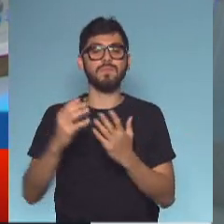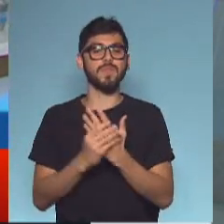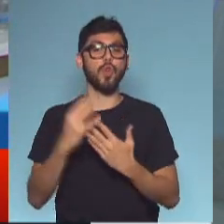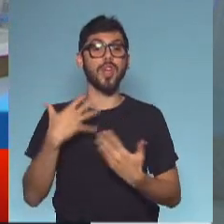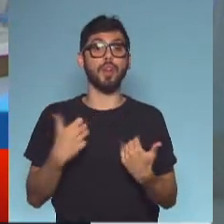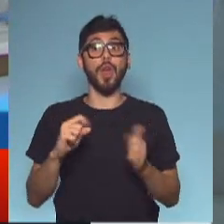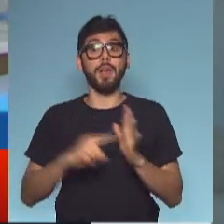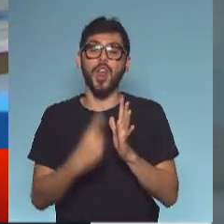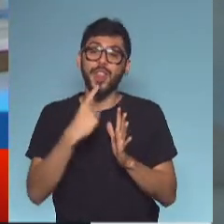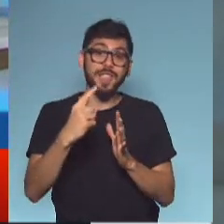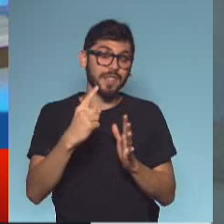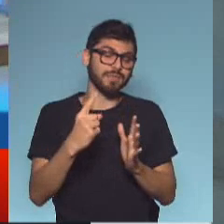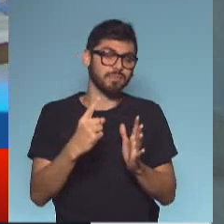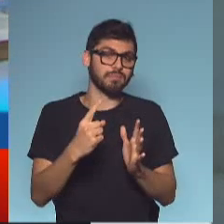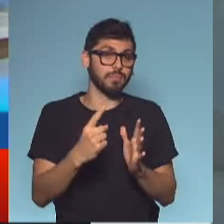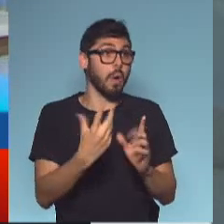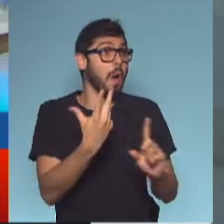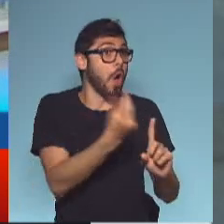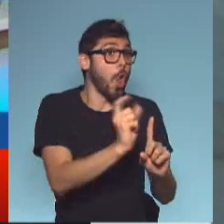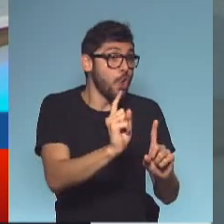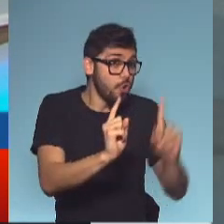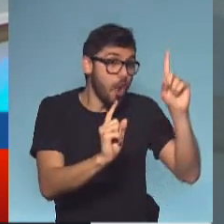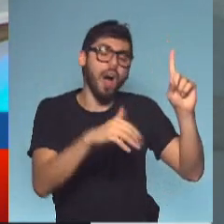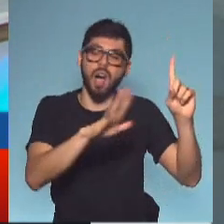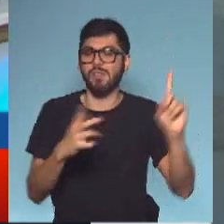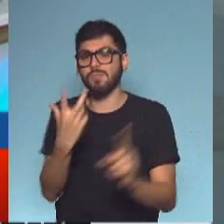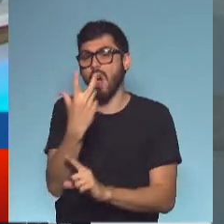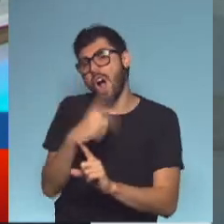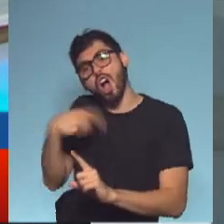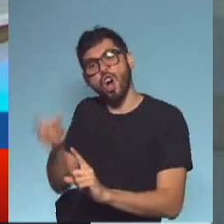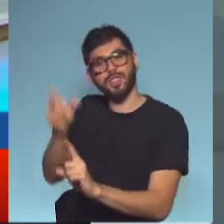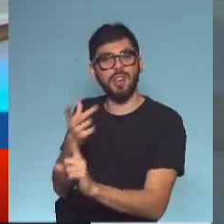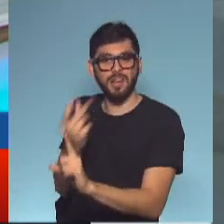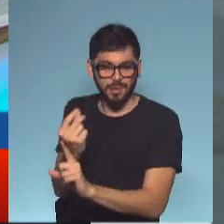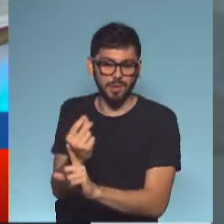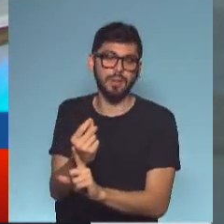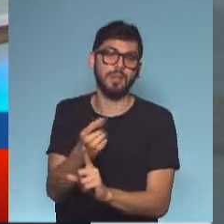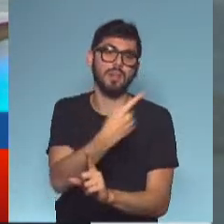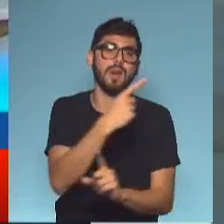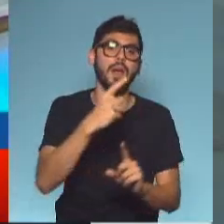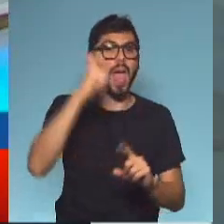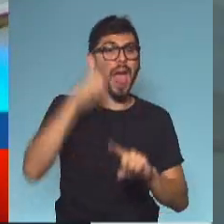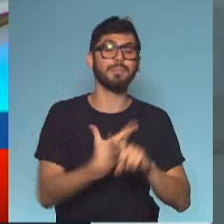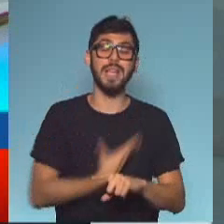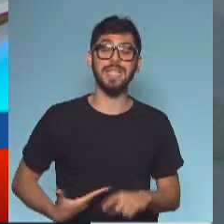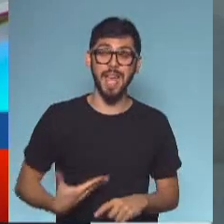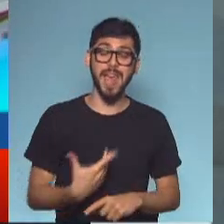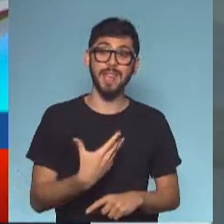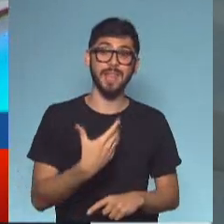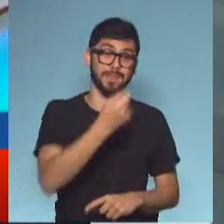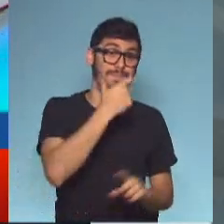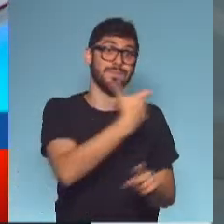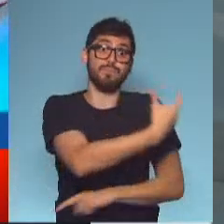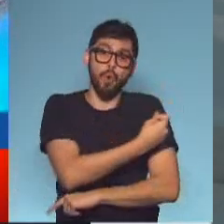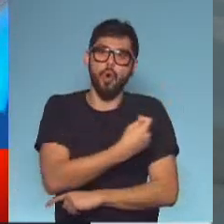Argentina. Habló, y con esto también cerramos, habló justamente sobre la vacunación del expresidente Macri en Miami, el jefe de gabinete,